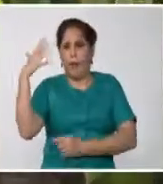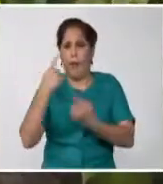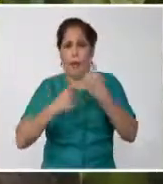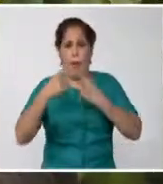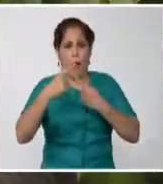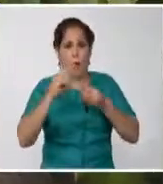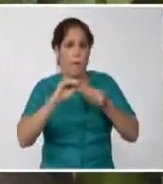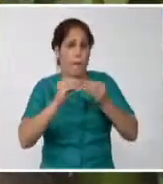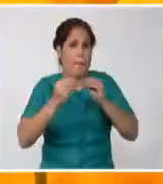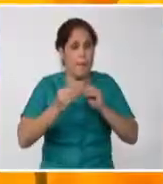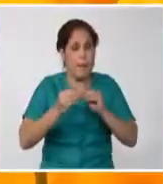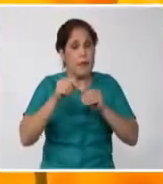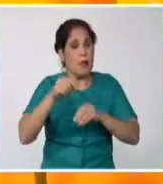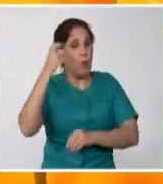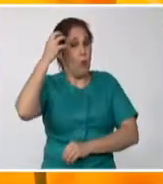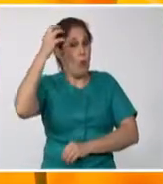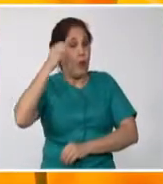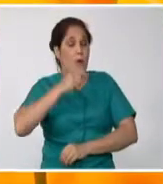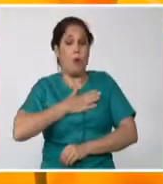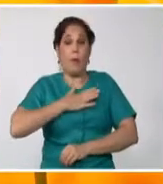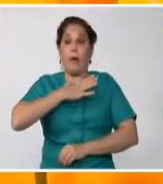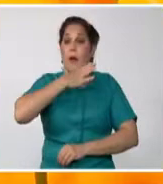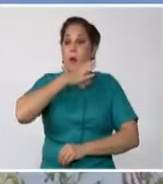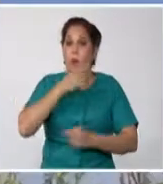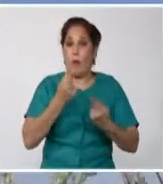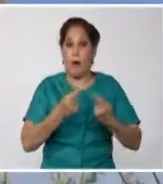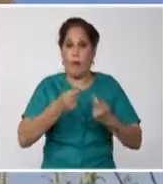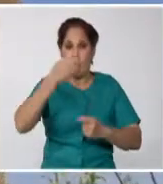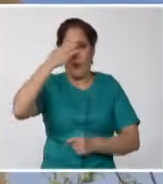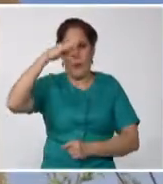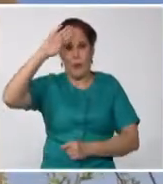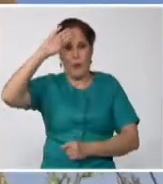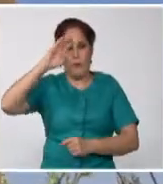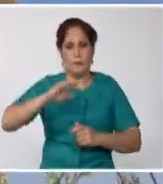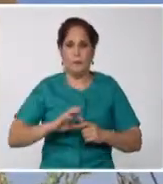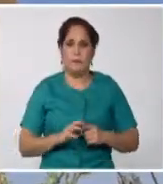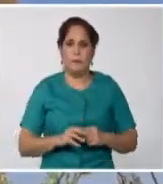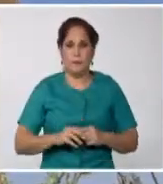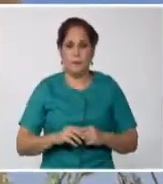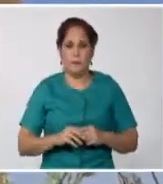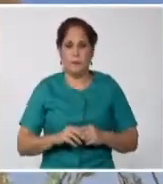traspiés que impone un gobierno para asfixiar económicamente a nuestra nación.